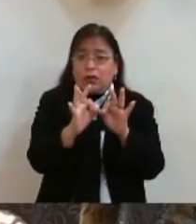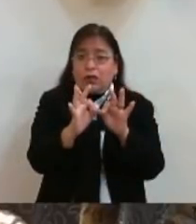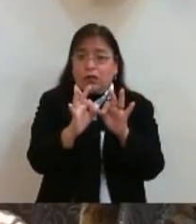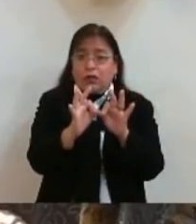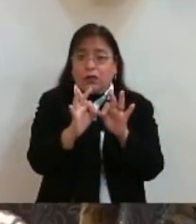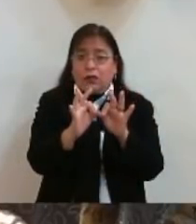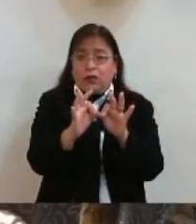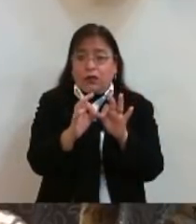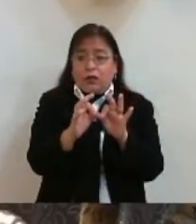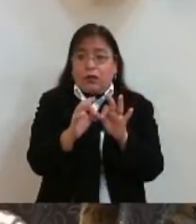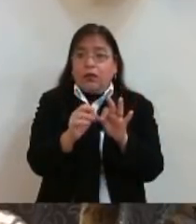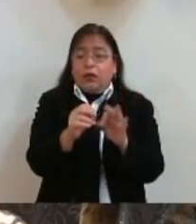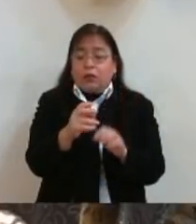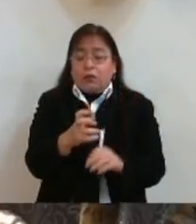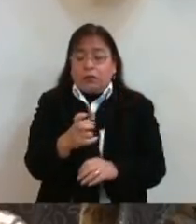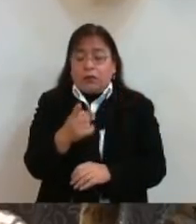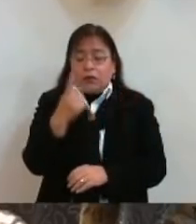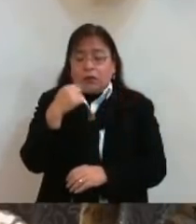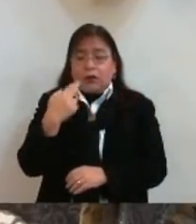sociedad puede dar.